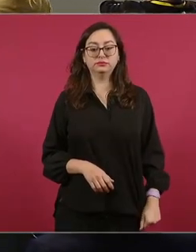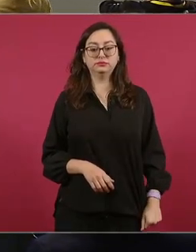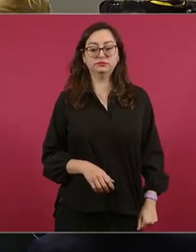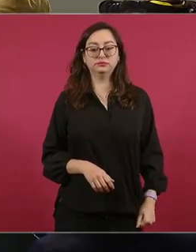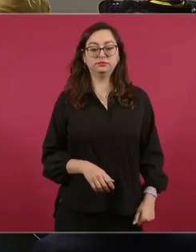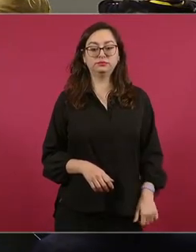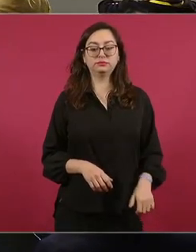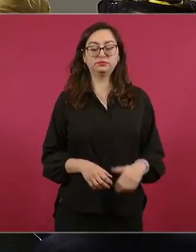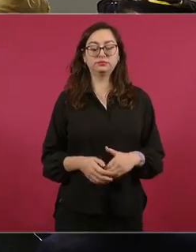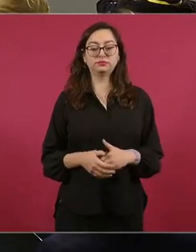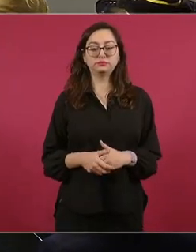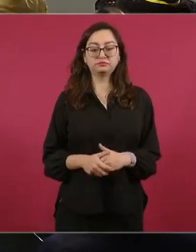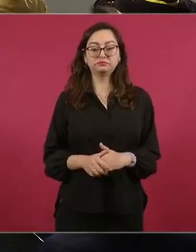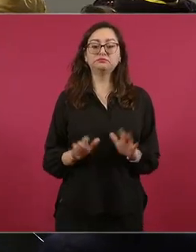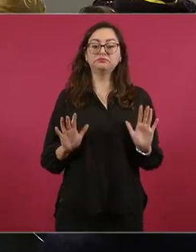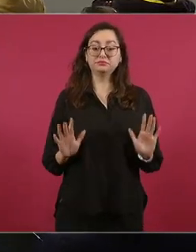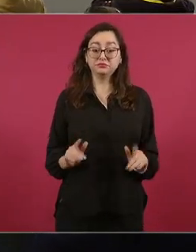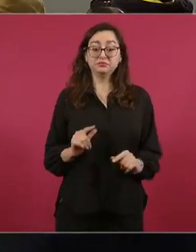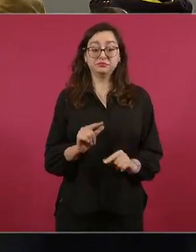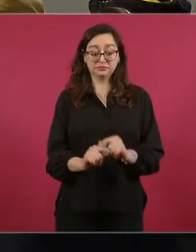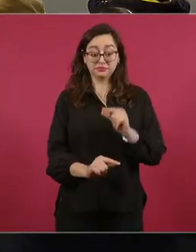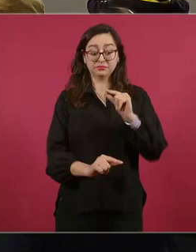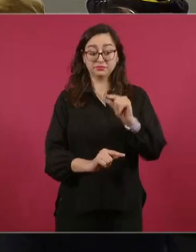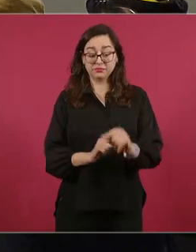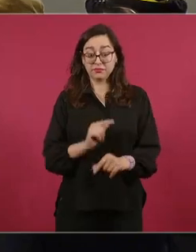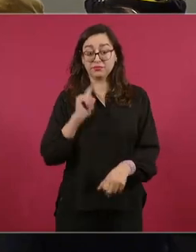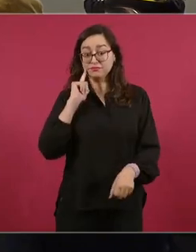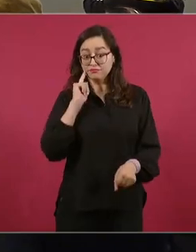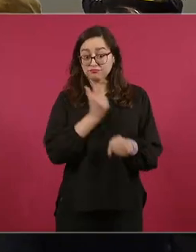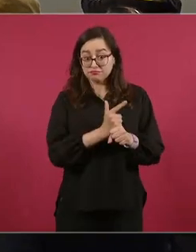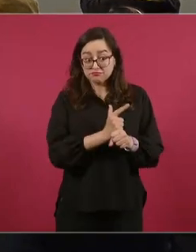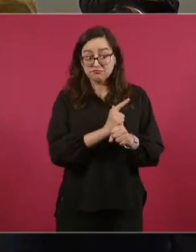2014. Pero ahí van a ir saliendo cosas, o sea,